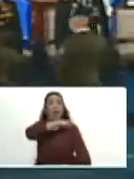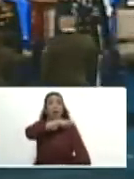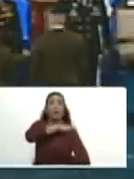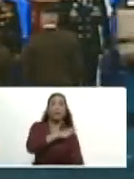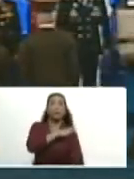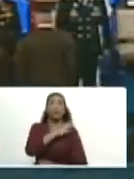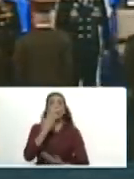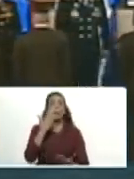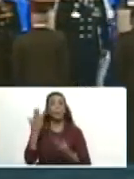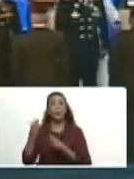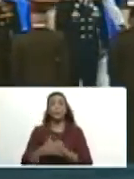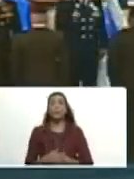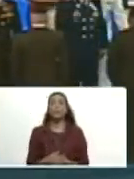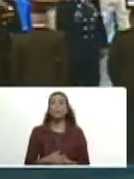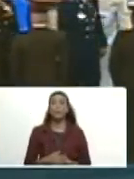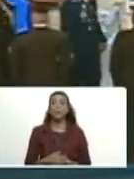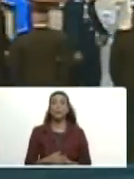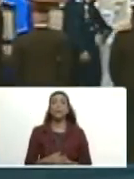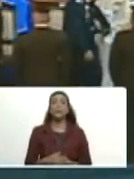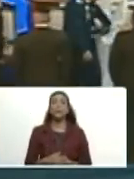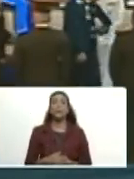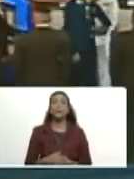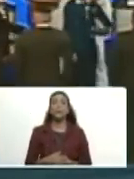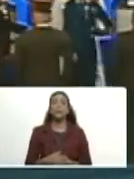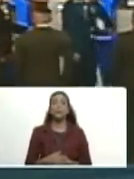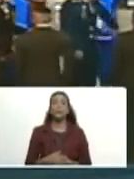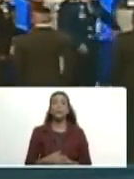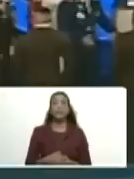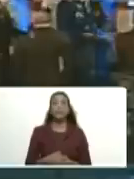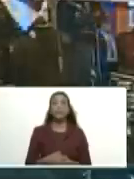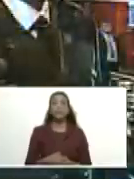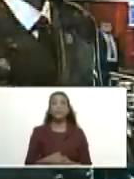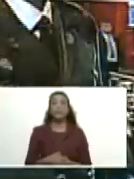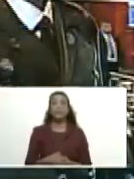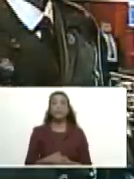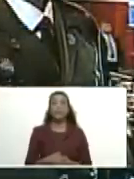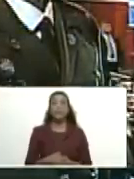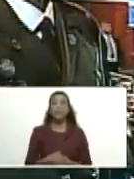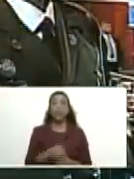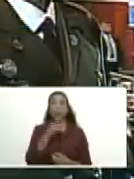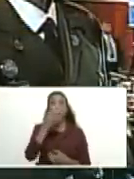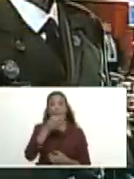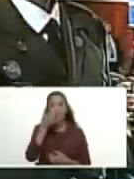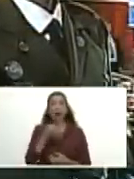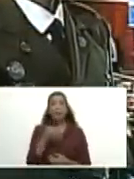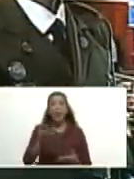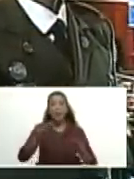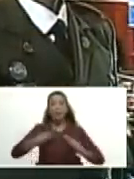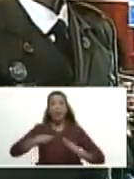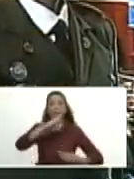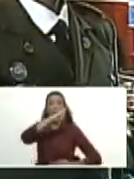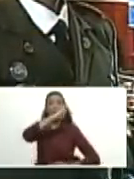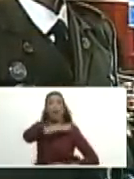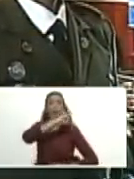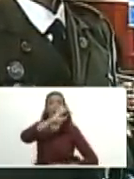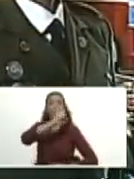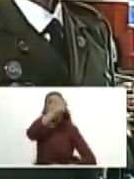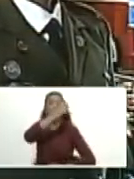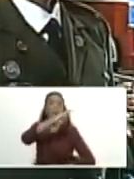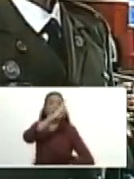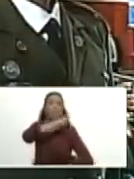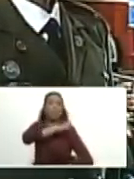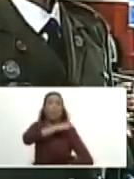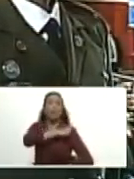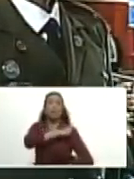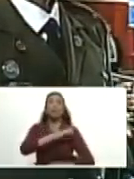Vladimir Padrino López. Chávez vive. Buenas tardes, mi comandante jefe, permiso para recibir el grado de primer teniente de la Fuerza